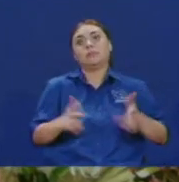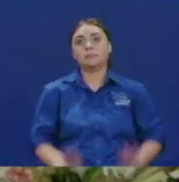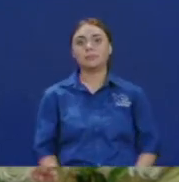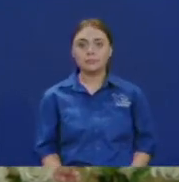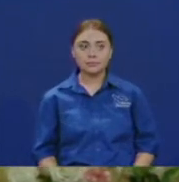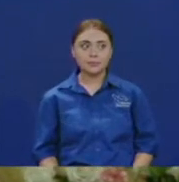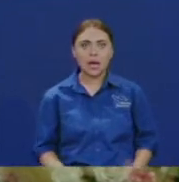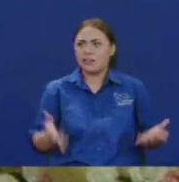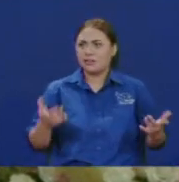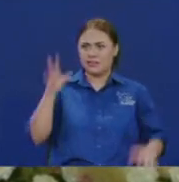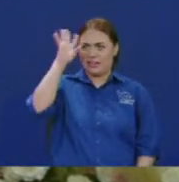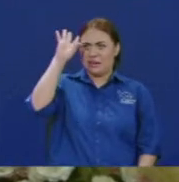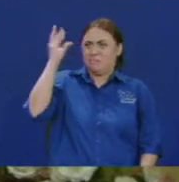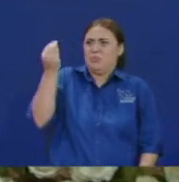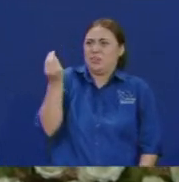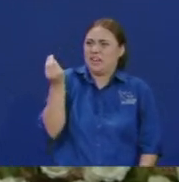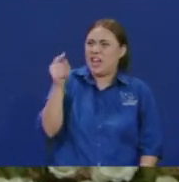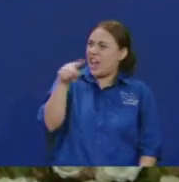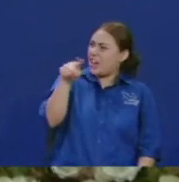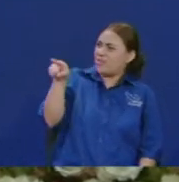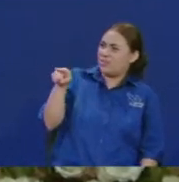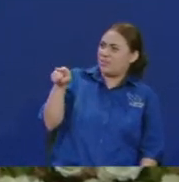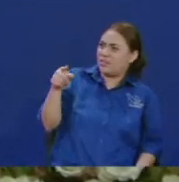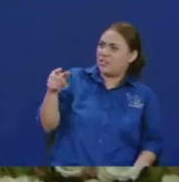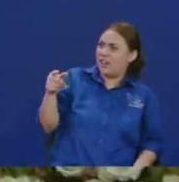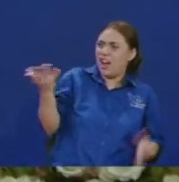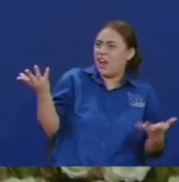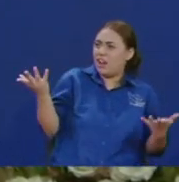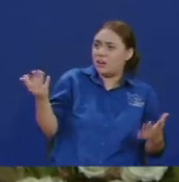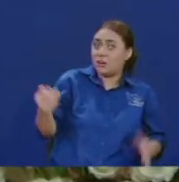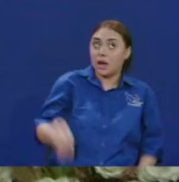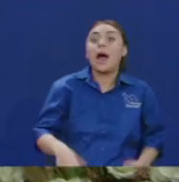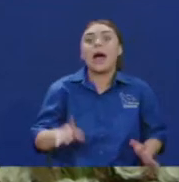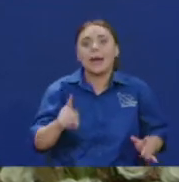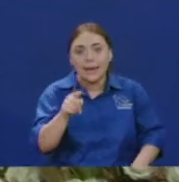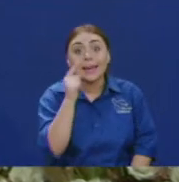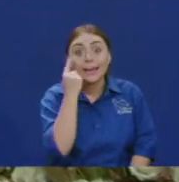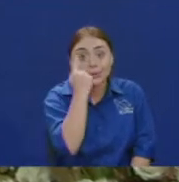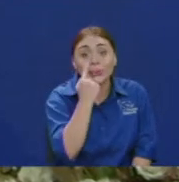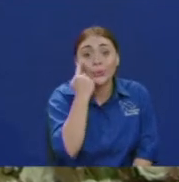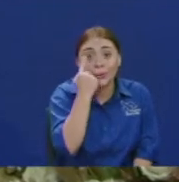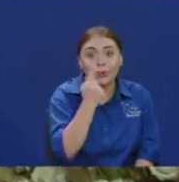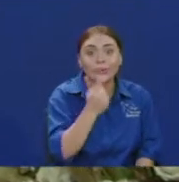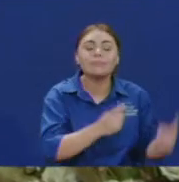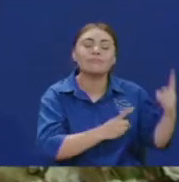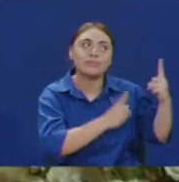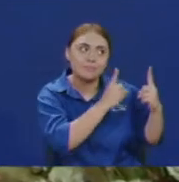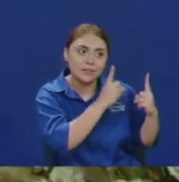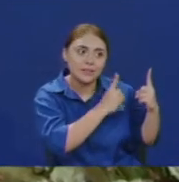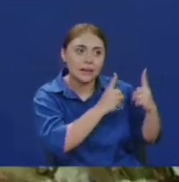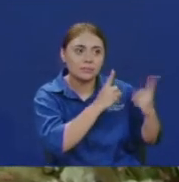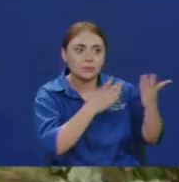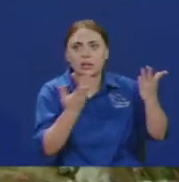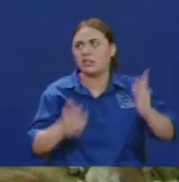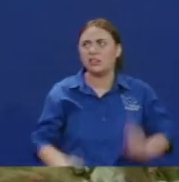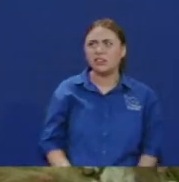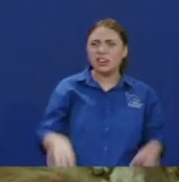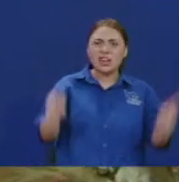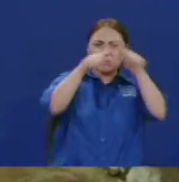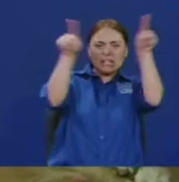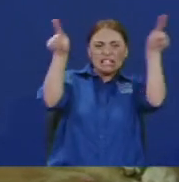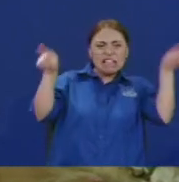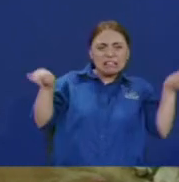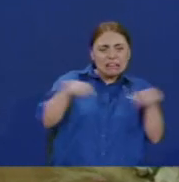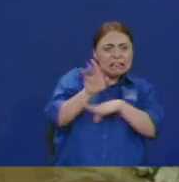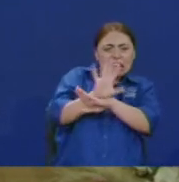¿Para qué tienen? Todo le cae mal. Tiene ojo maligno. ¿Para qué tienen eso?